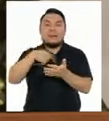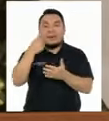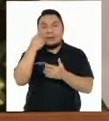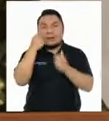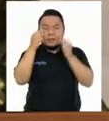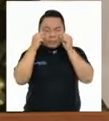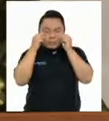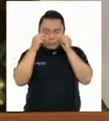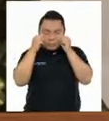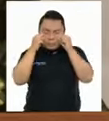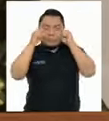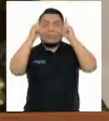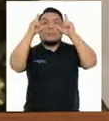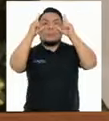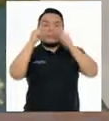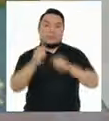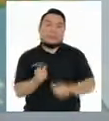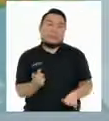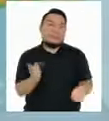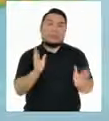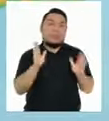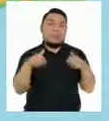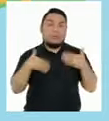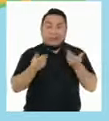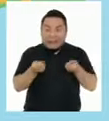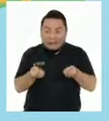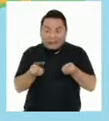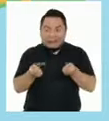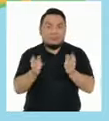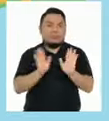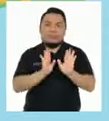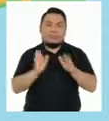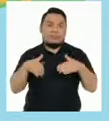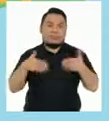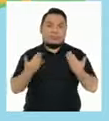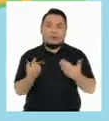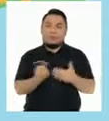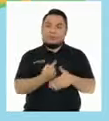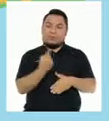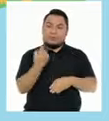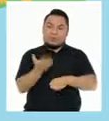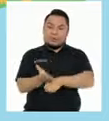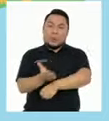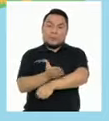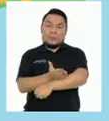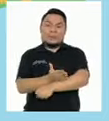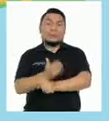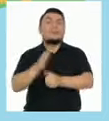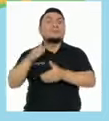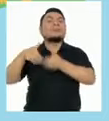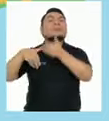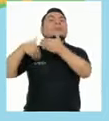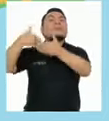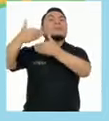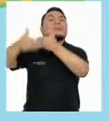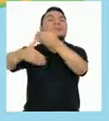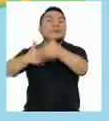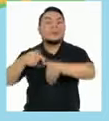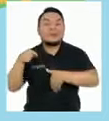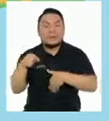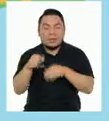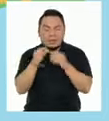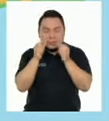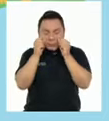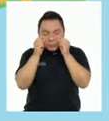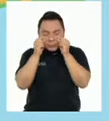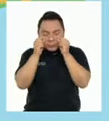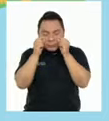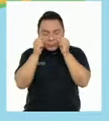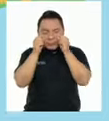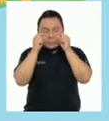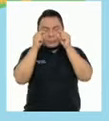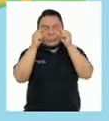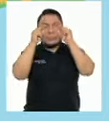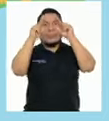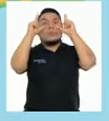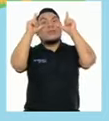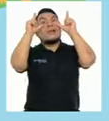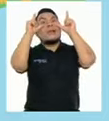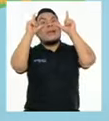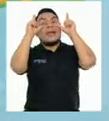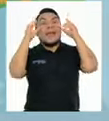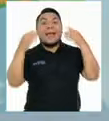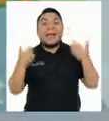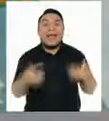los podía apresurar. Luego de ese tiempo, abrieron sus ojitos. Los